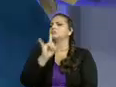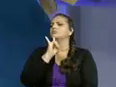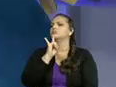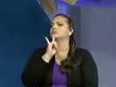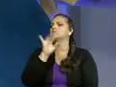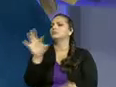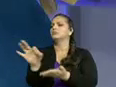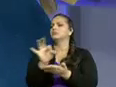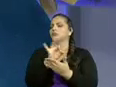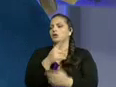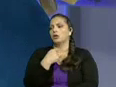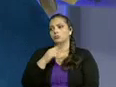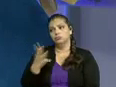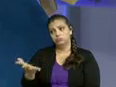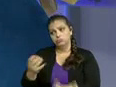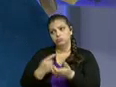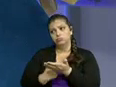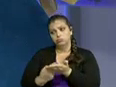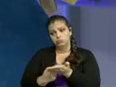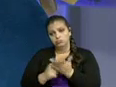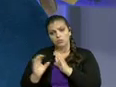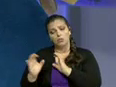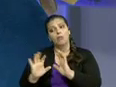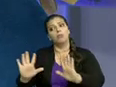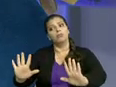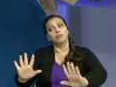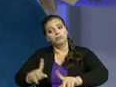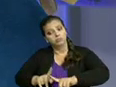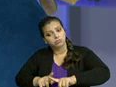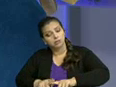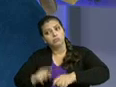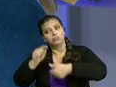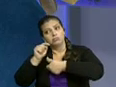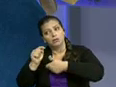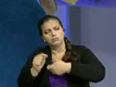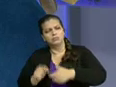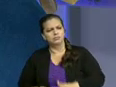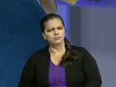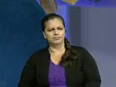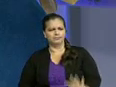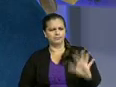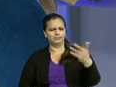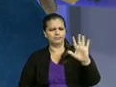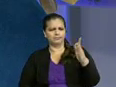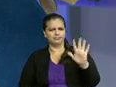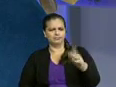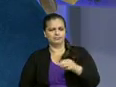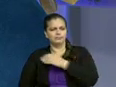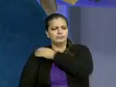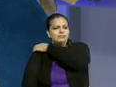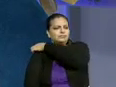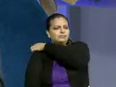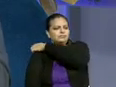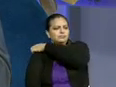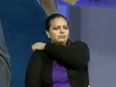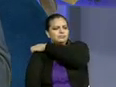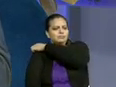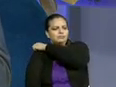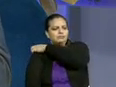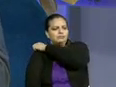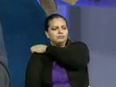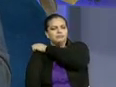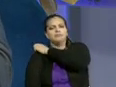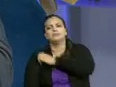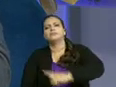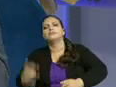Yo creo que lo que sí puedo resaltar es la importante voluntad política. Cuando usted habla de un acuerdo comercial, debe existir eso, una